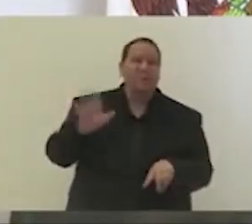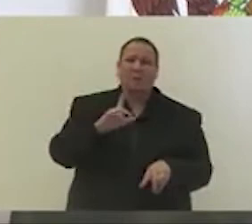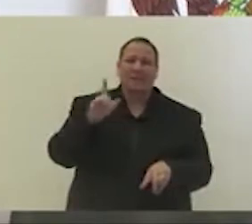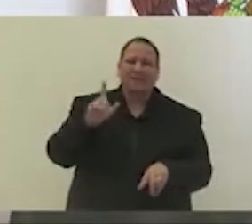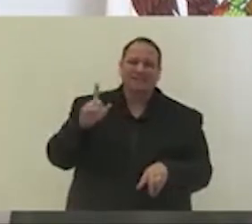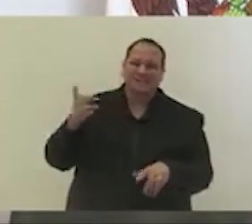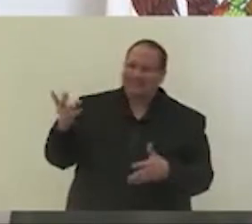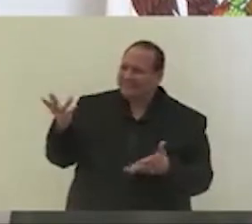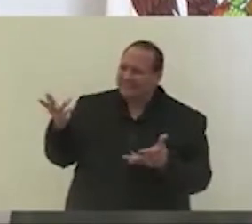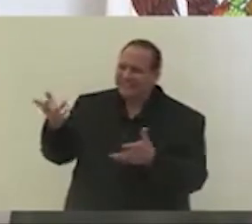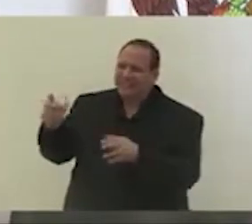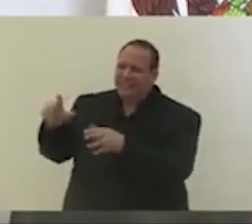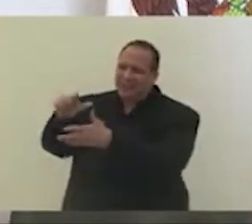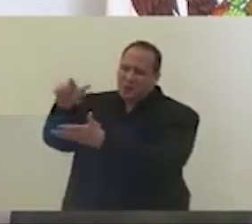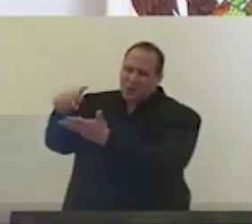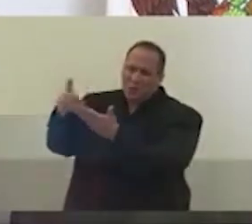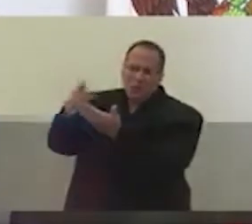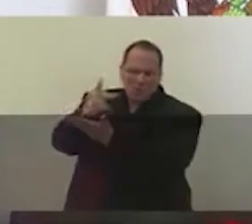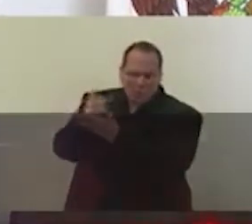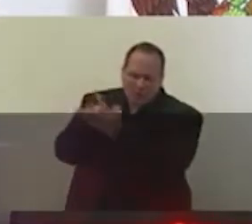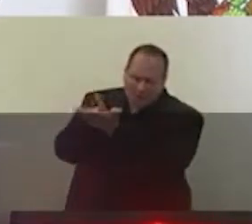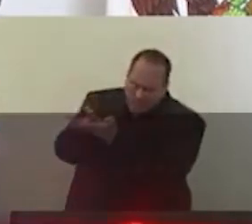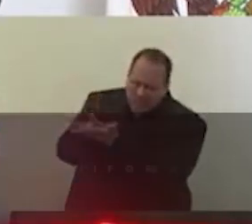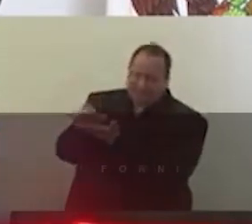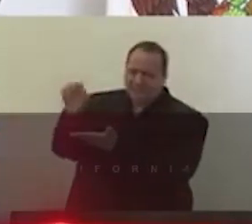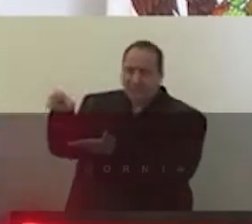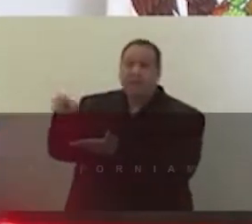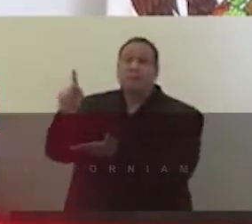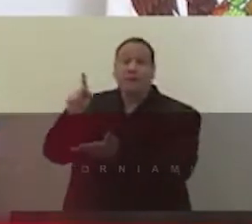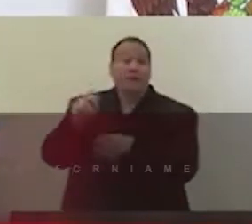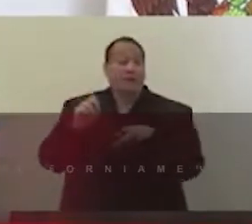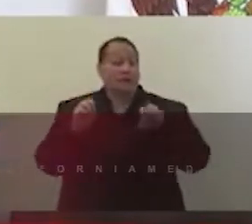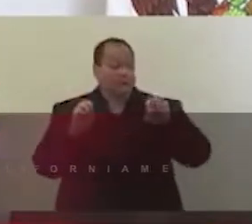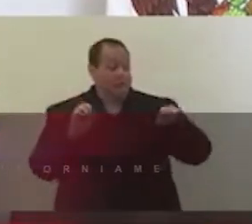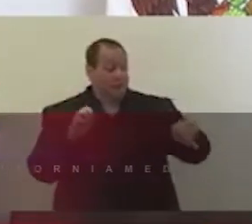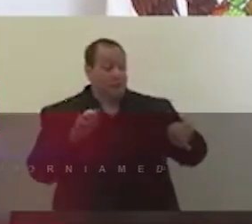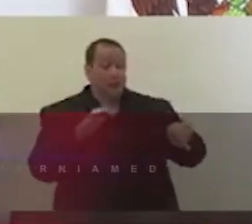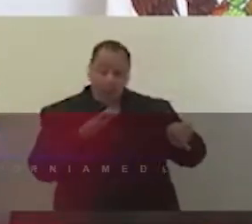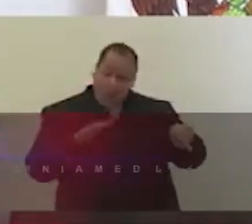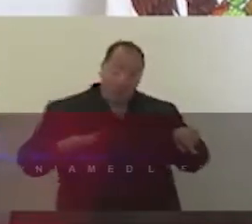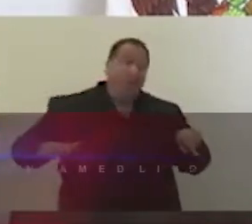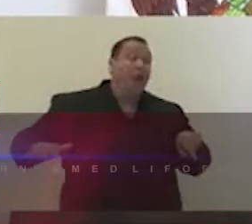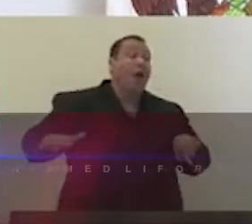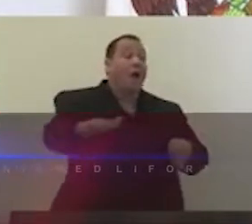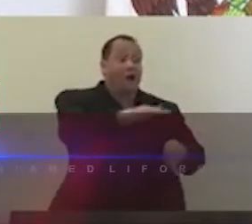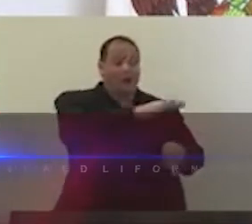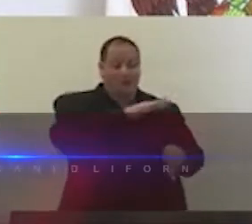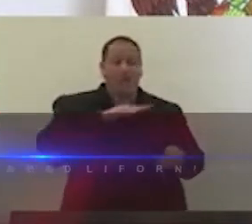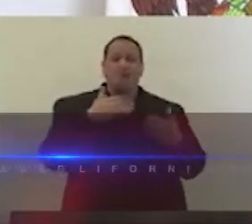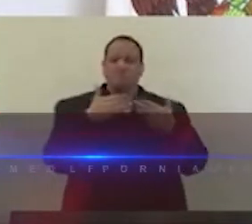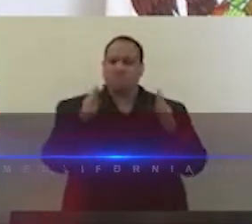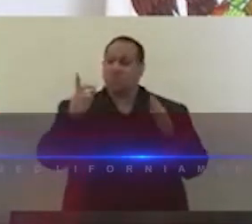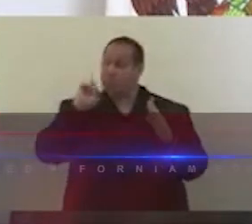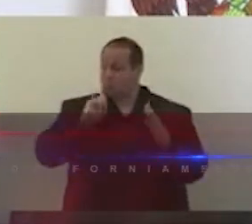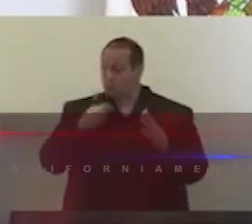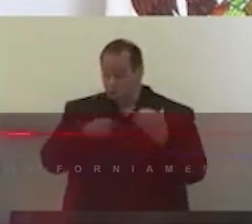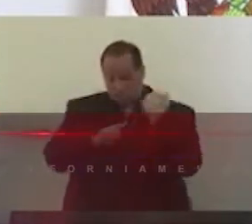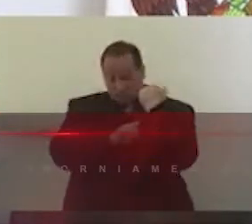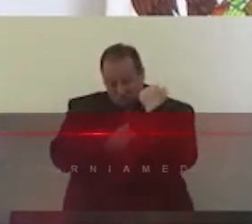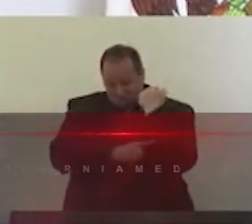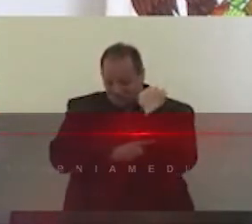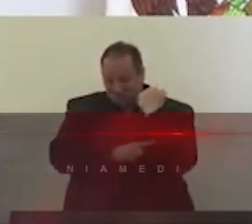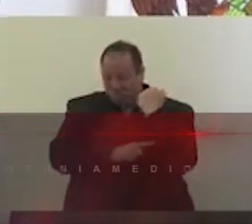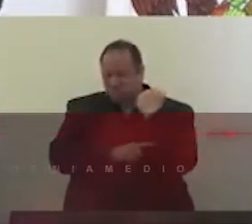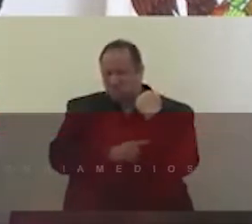difícil el poder implementar allí el programa, pero le estamos dando atención en Ensenada, pero en todo el estado existe ya la posibilidad de que las personas